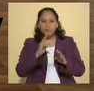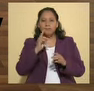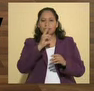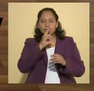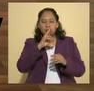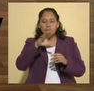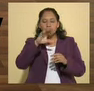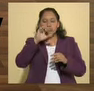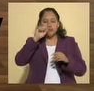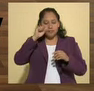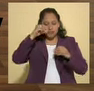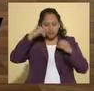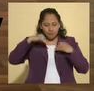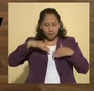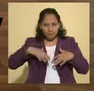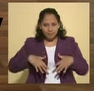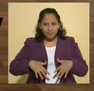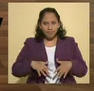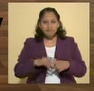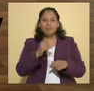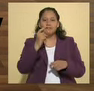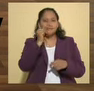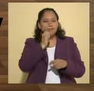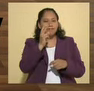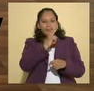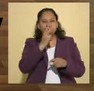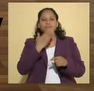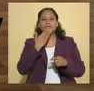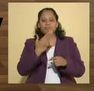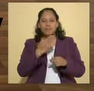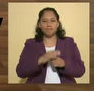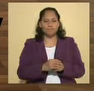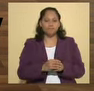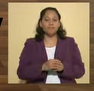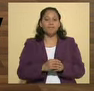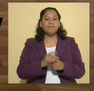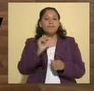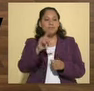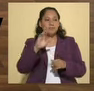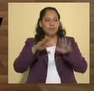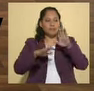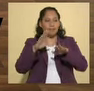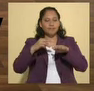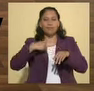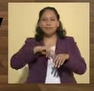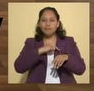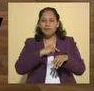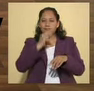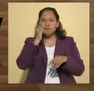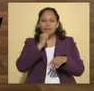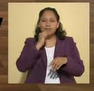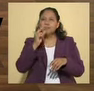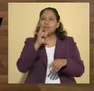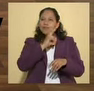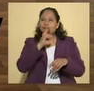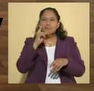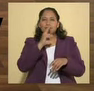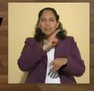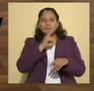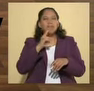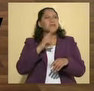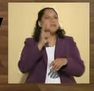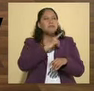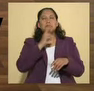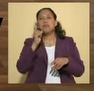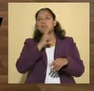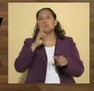está entrando a mi cuerpo. O sea, hay que oxigenarnos bien. Normalmente estamos en la vida respirando de forma inconsciente, o sea, es